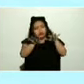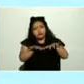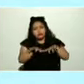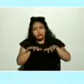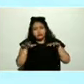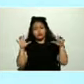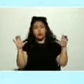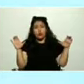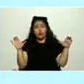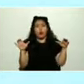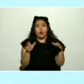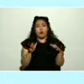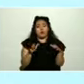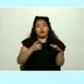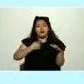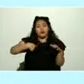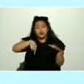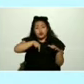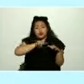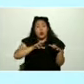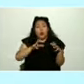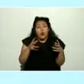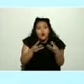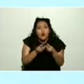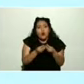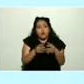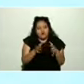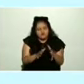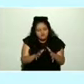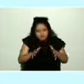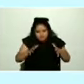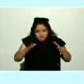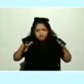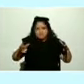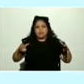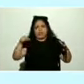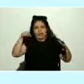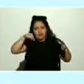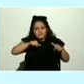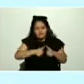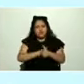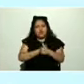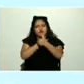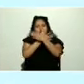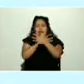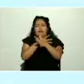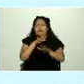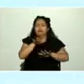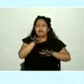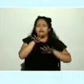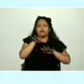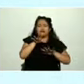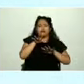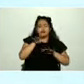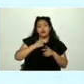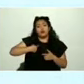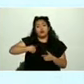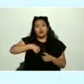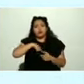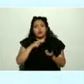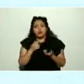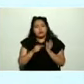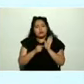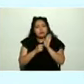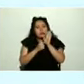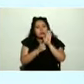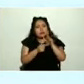que hacemos grande a nuestra institución. Los logros que vamos a ver y los avances son